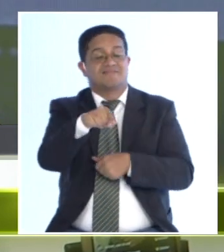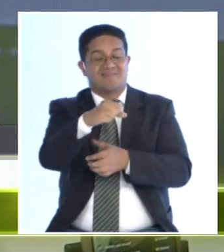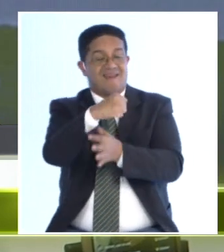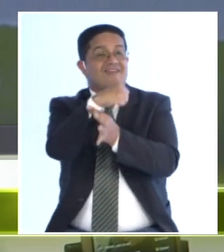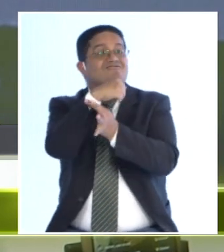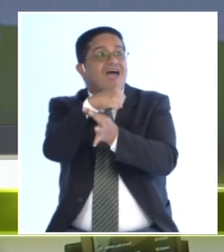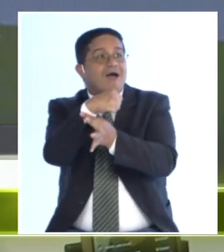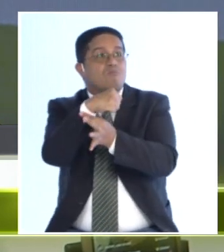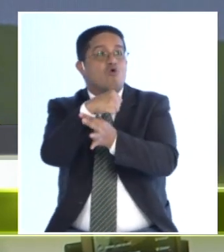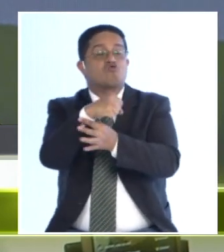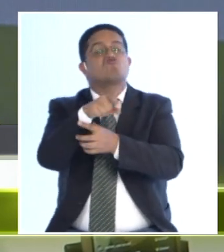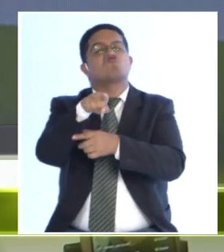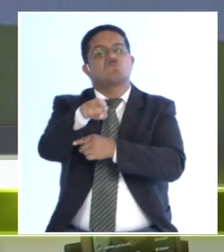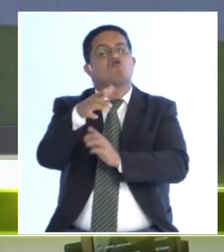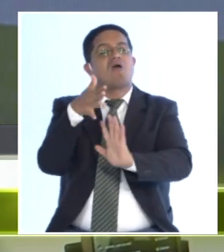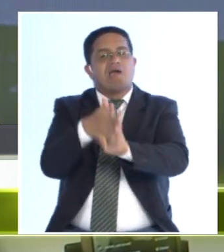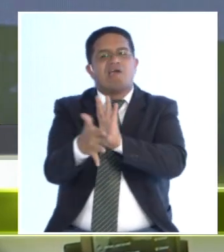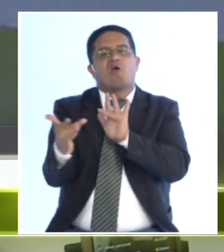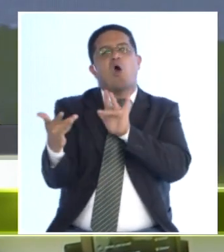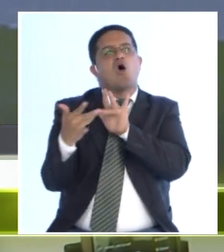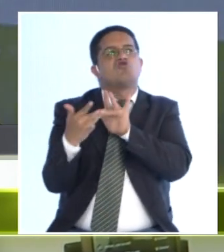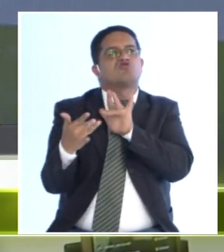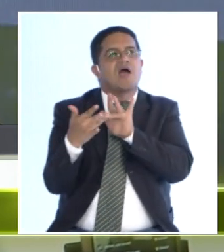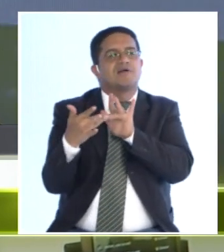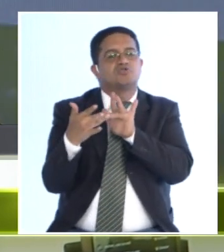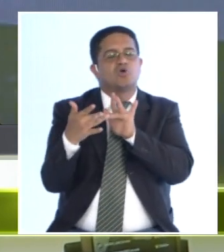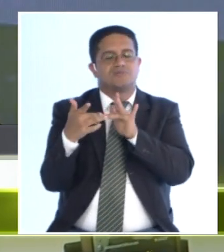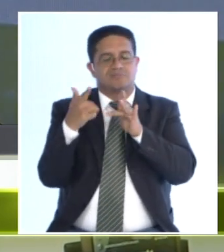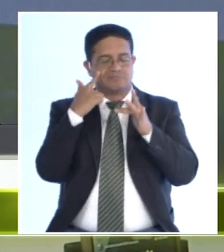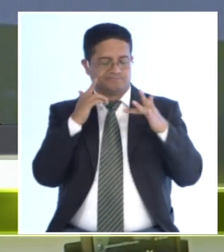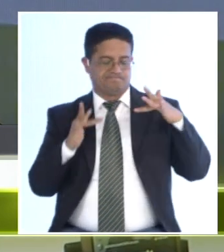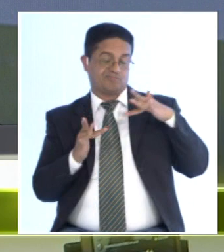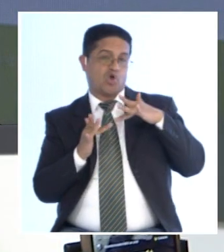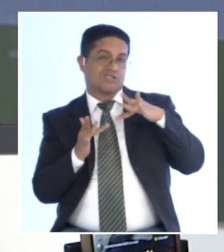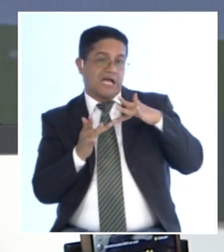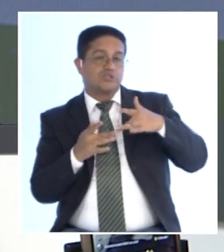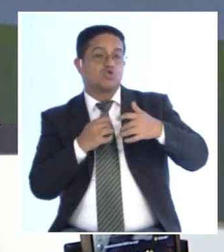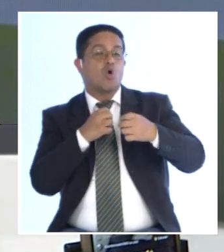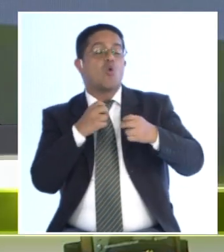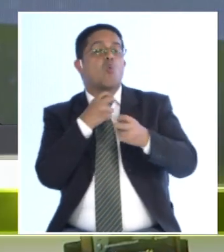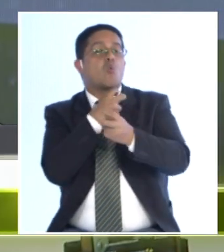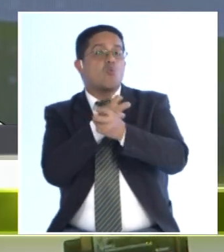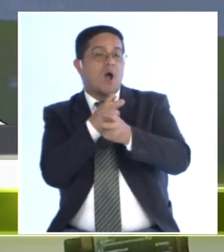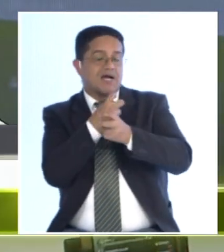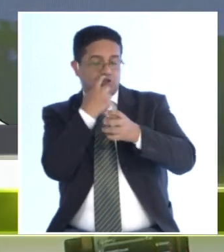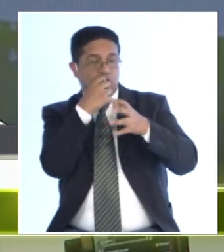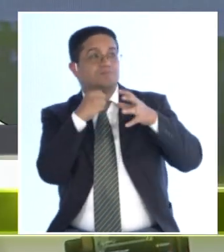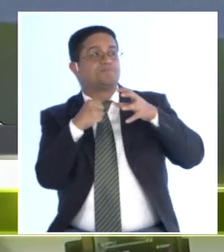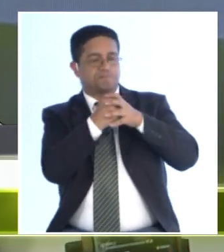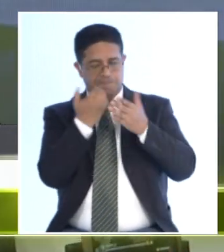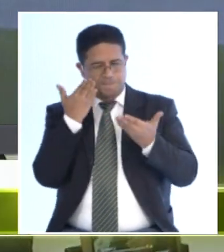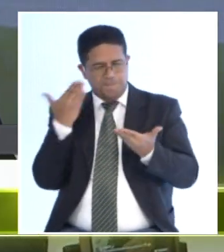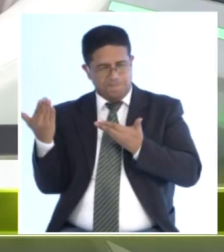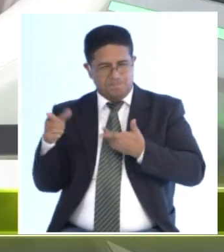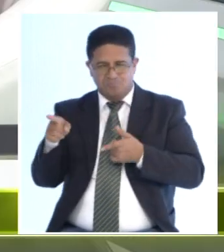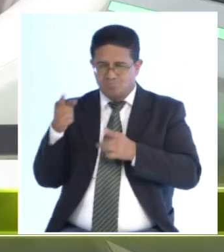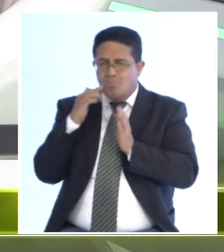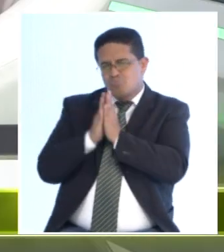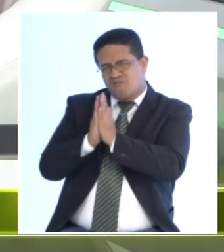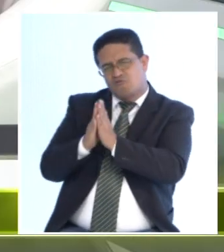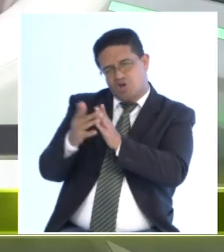del fémur, lo que va a quedar es un contacto de hueso, es decir, de la parte del cuello del fémur Vamos a con el volver a mostrar, acetábulo. doctor, por Es favor.